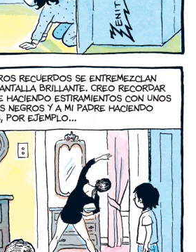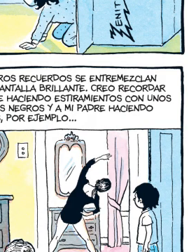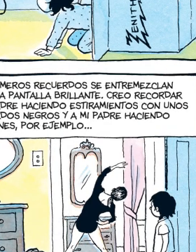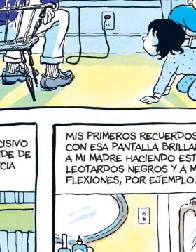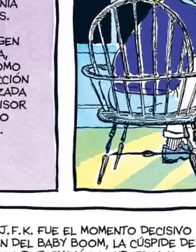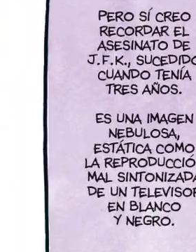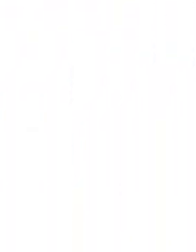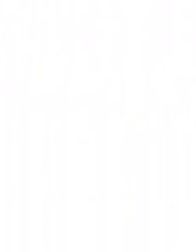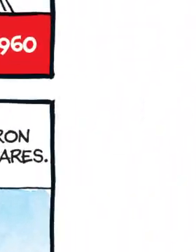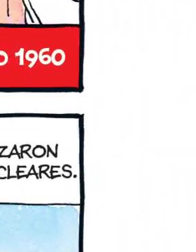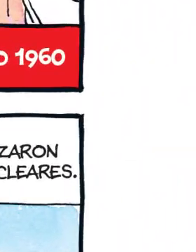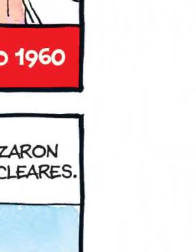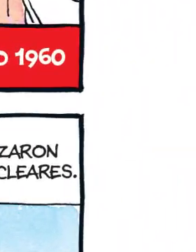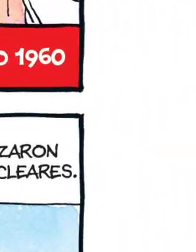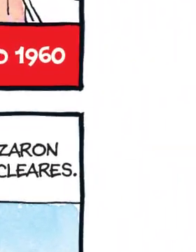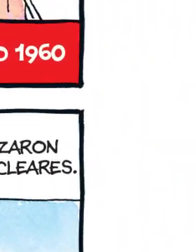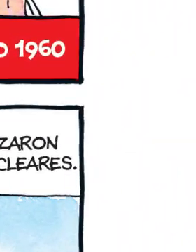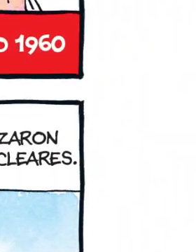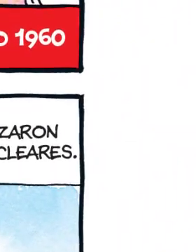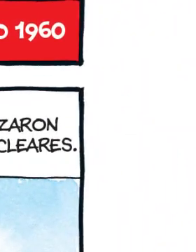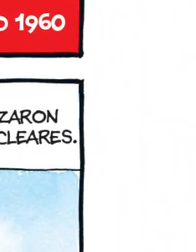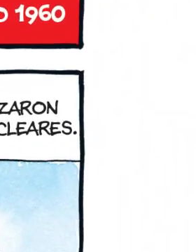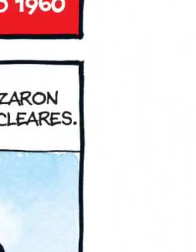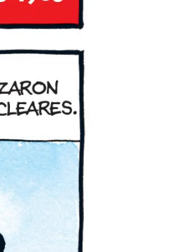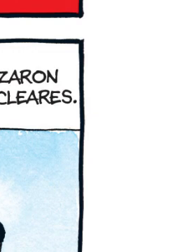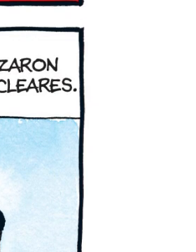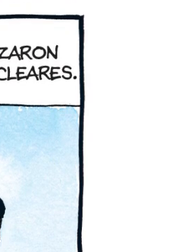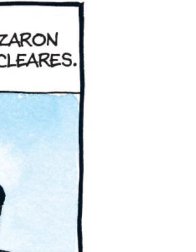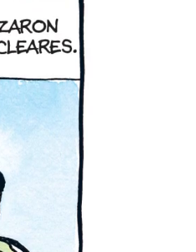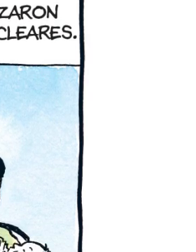un poco evitar su